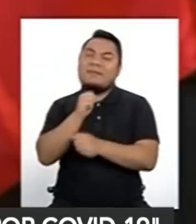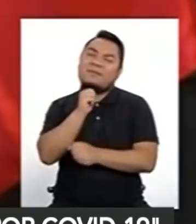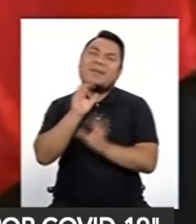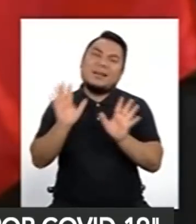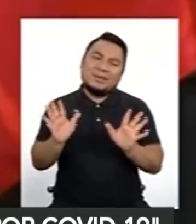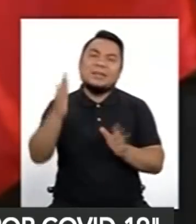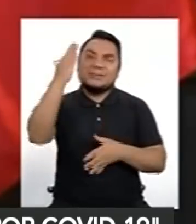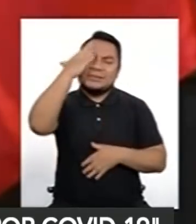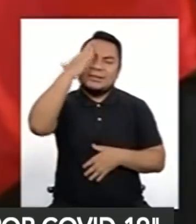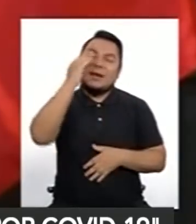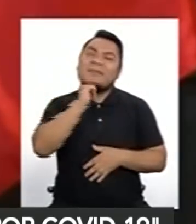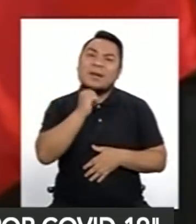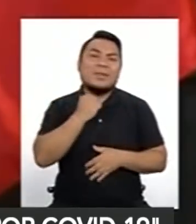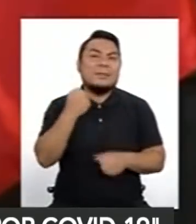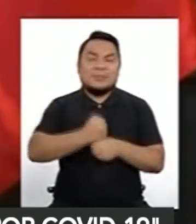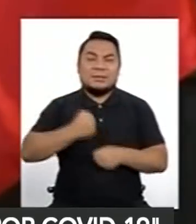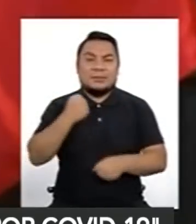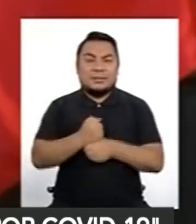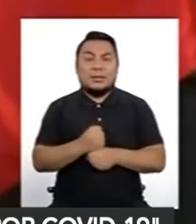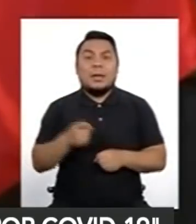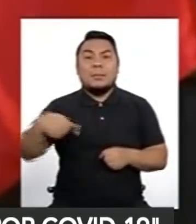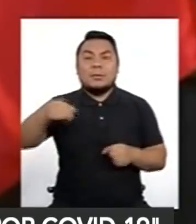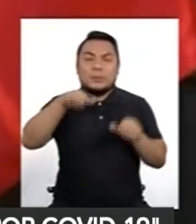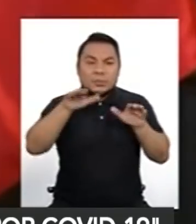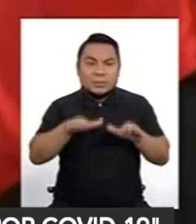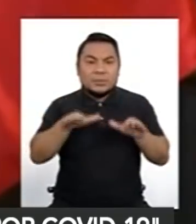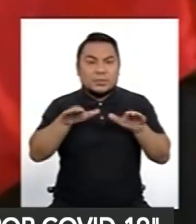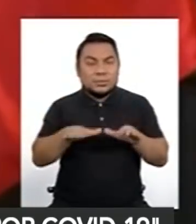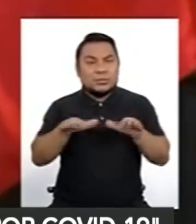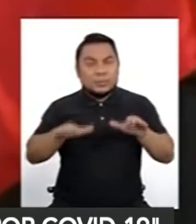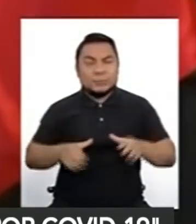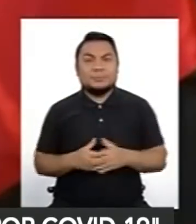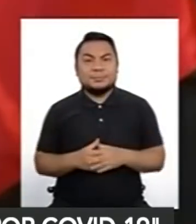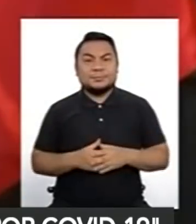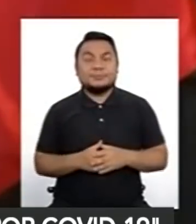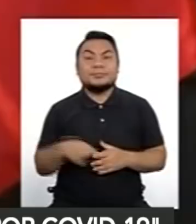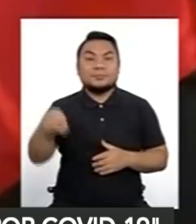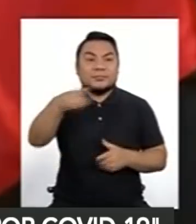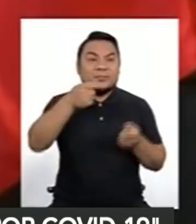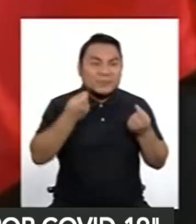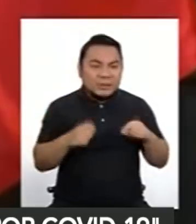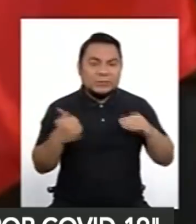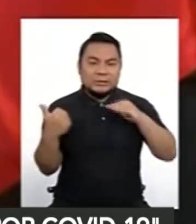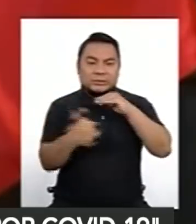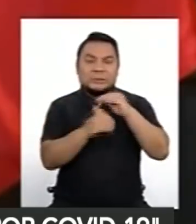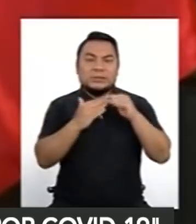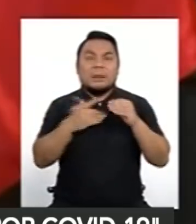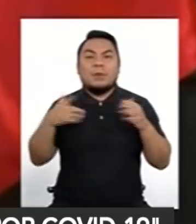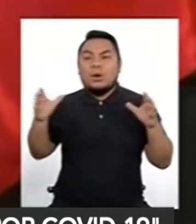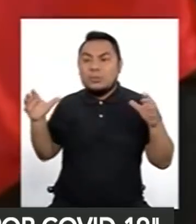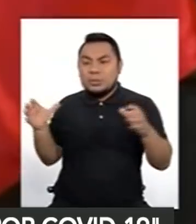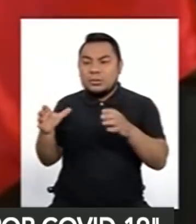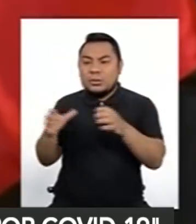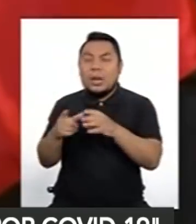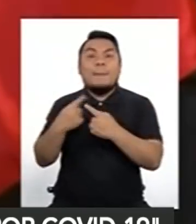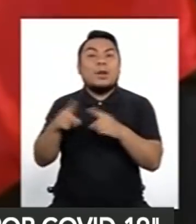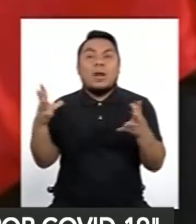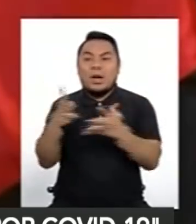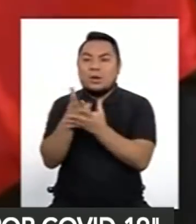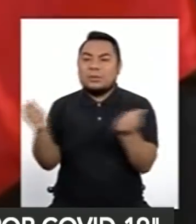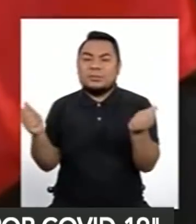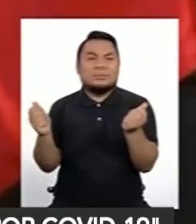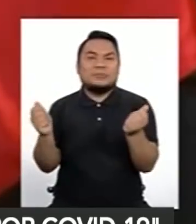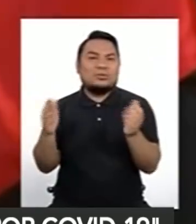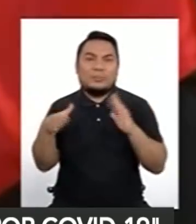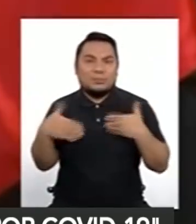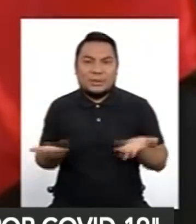pero somos conscientes que el esfuerzo disminuye el efecto, lo atenúa, pero no lo puede desaparecer.